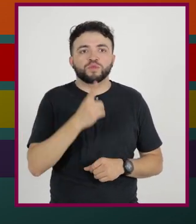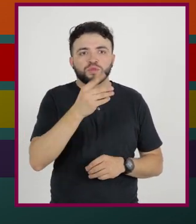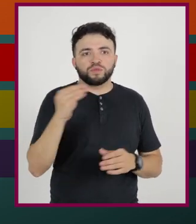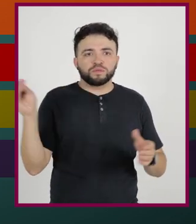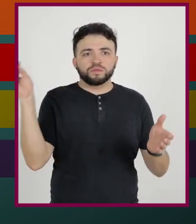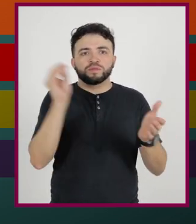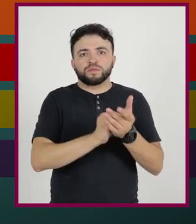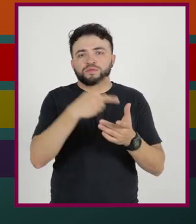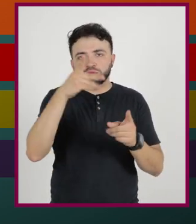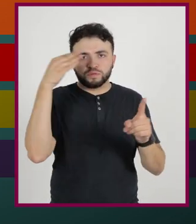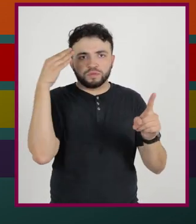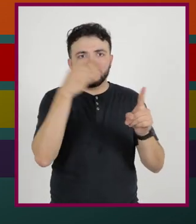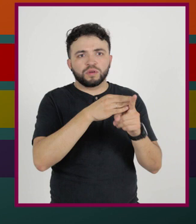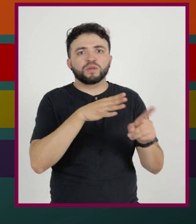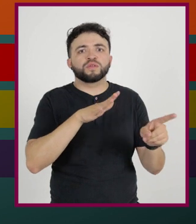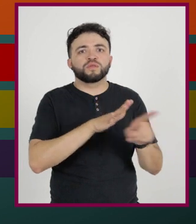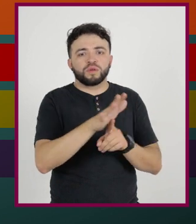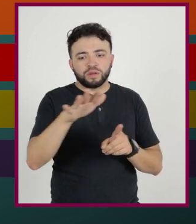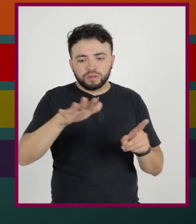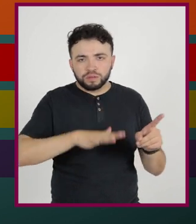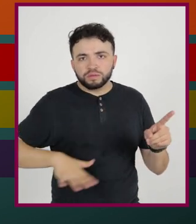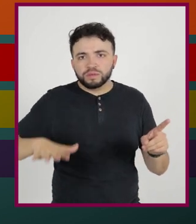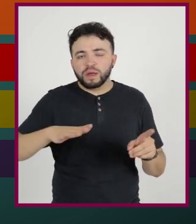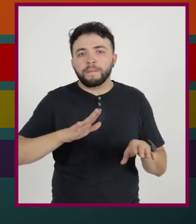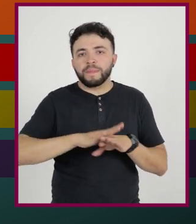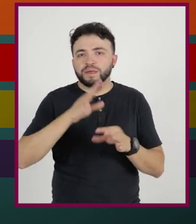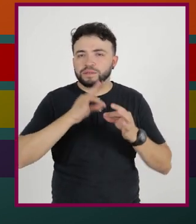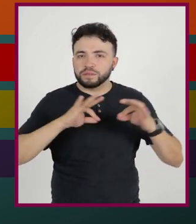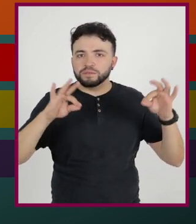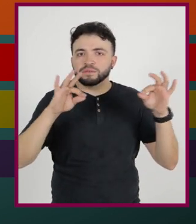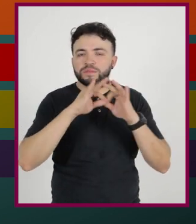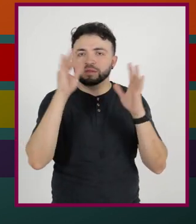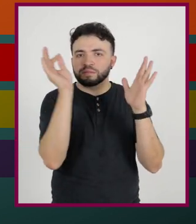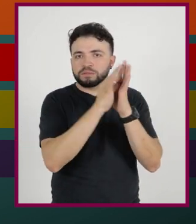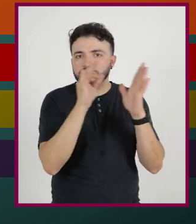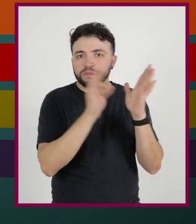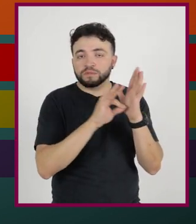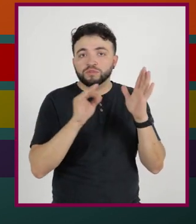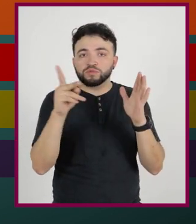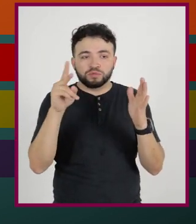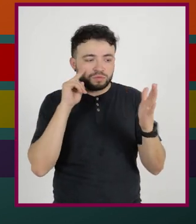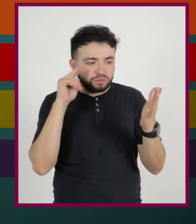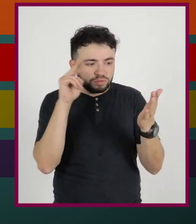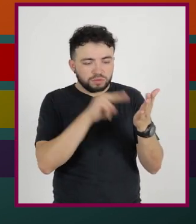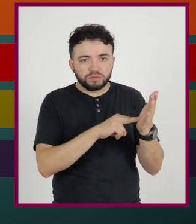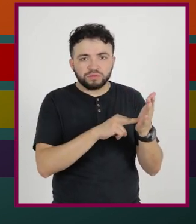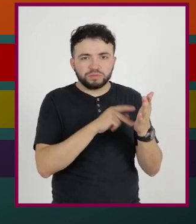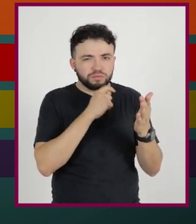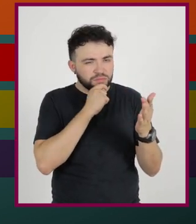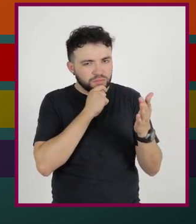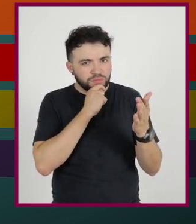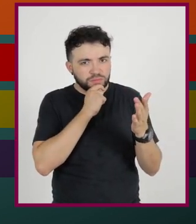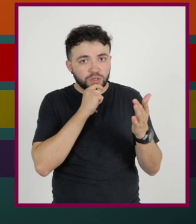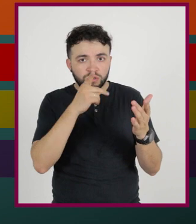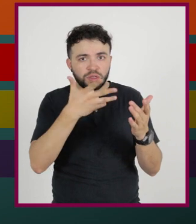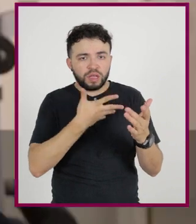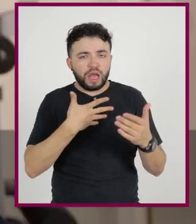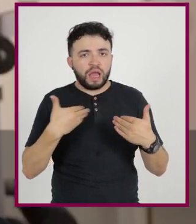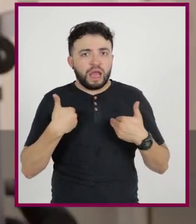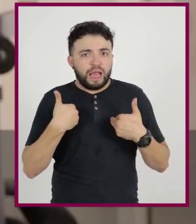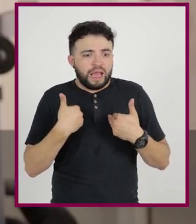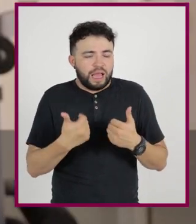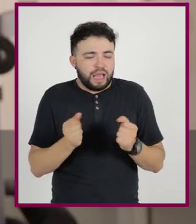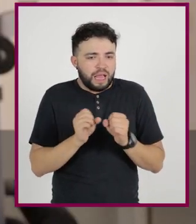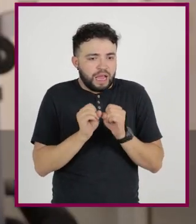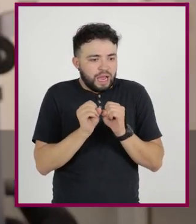Aquí pondrás tu punto de vista acerca de la obra, con base en los puntos más importantes que observaste en todo el análisis. Si